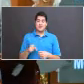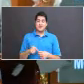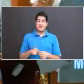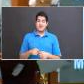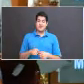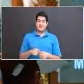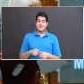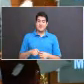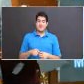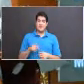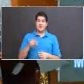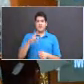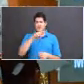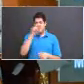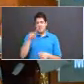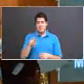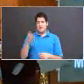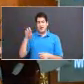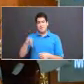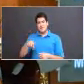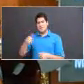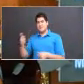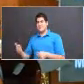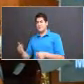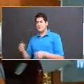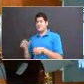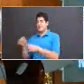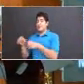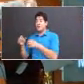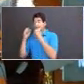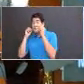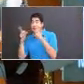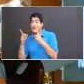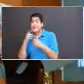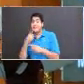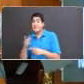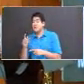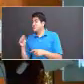Le pregunta a usted al que tiene la par, ¿ah? Me lo despierta, le dice, hermano, ahí le hablan.